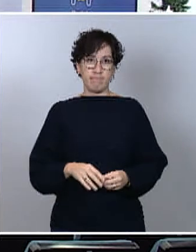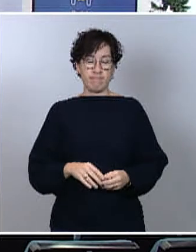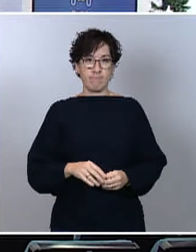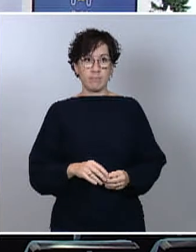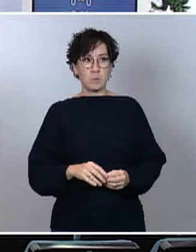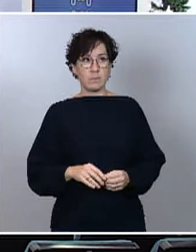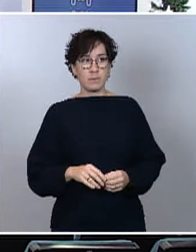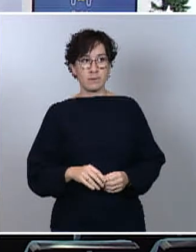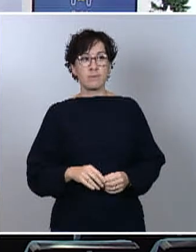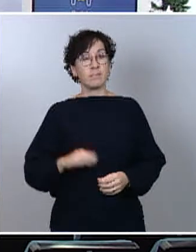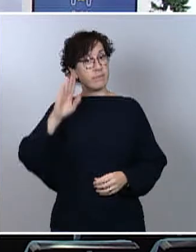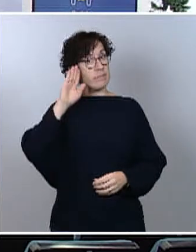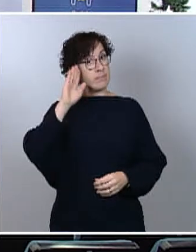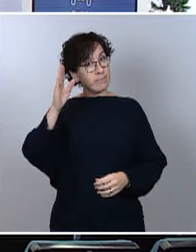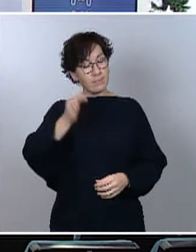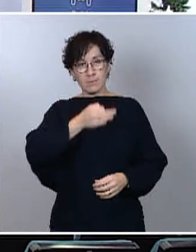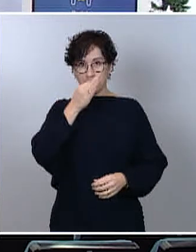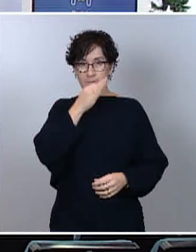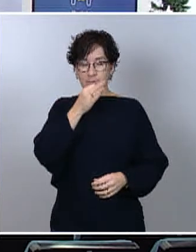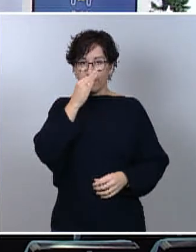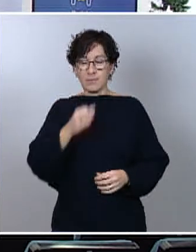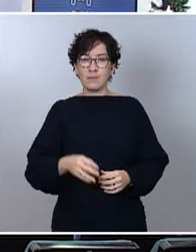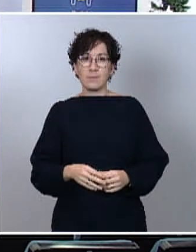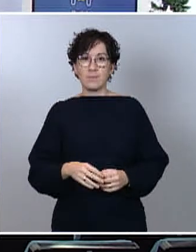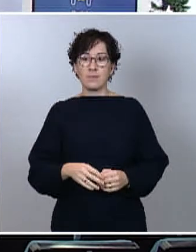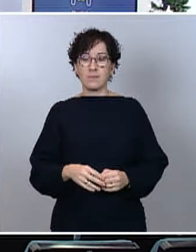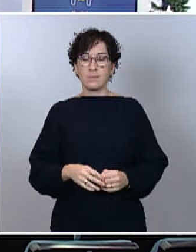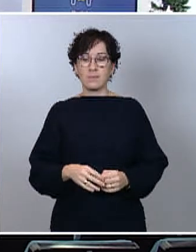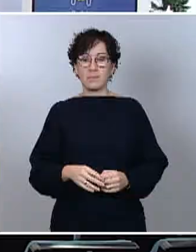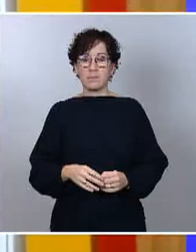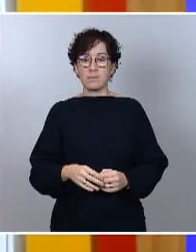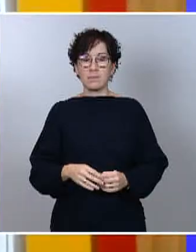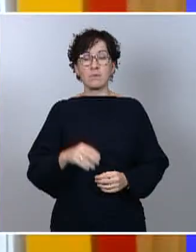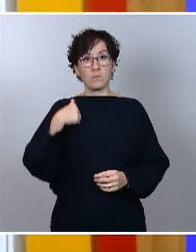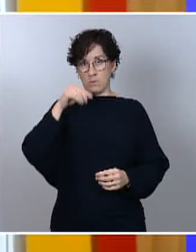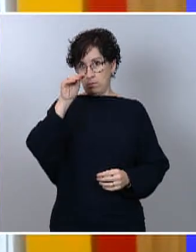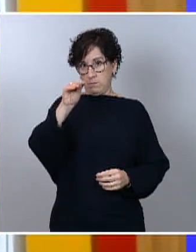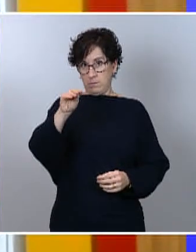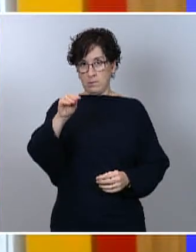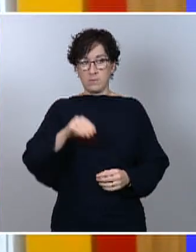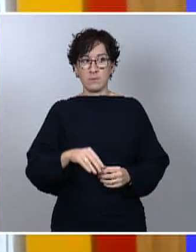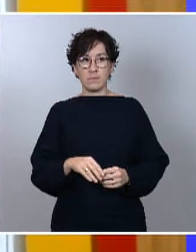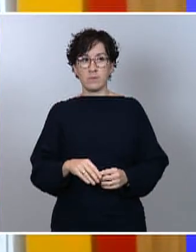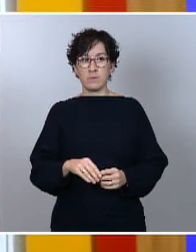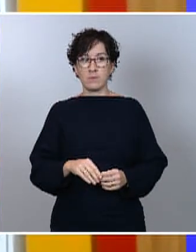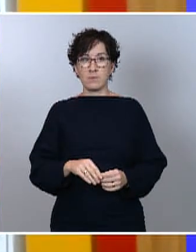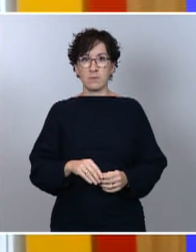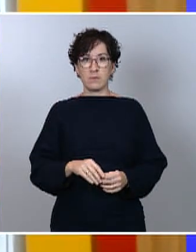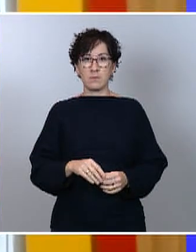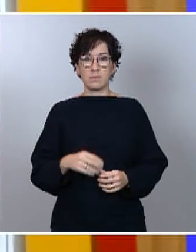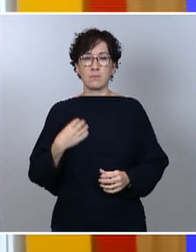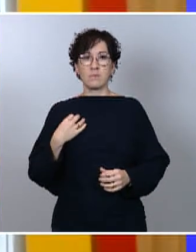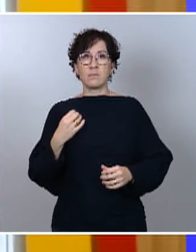Hola, buenas tardes. Quería preguntarles si han hecho algún tipo de extrapolación, como la que han comentado